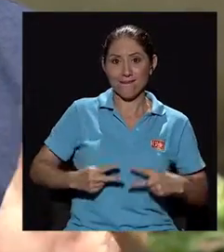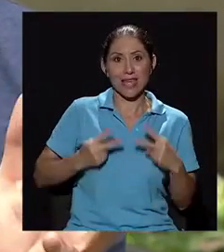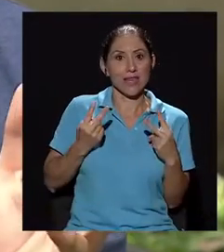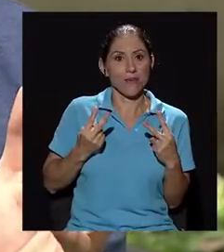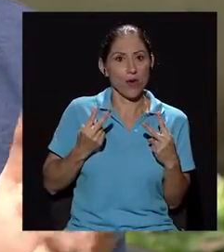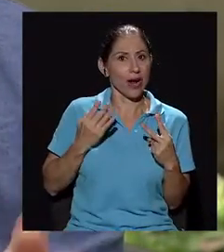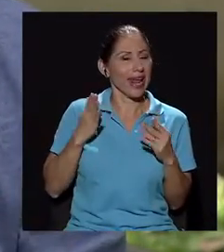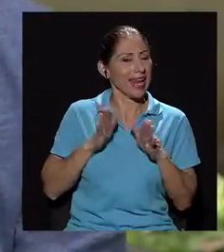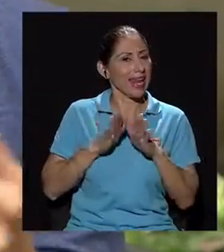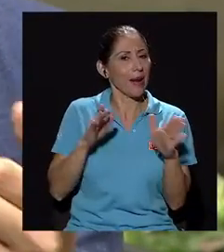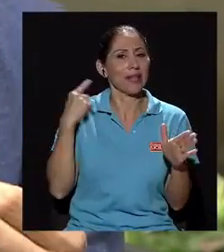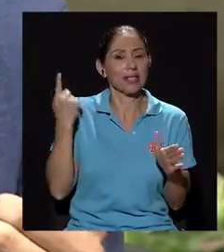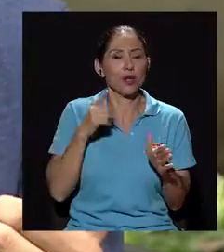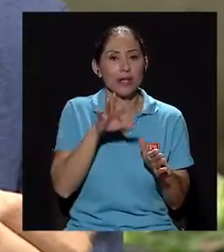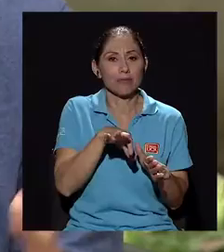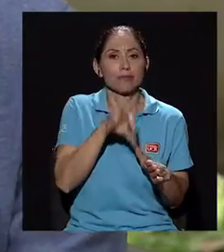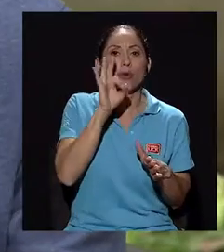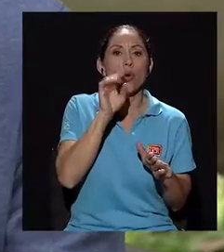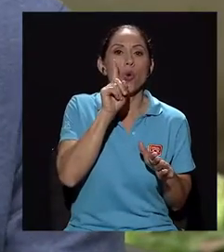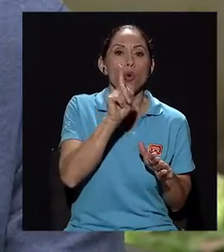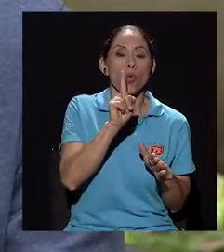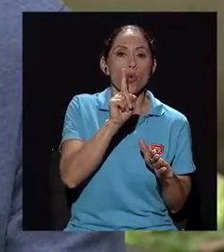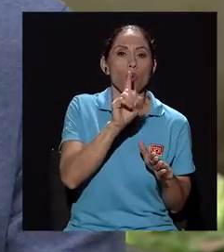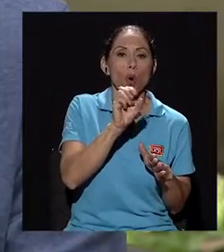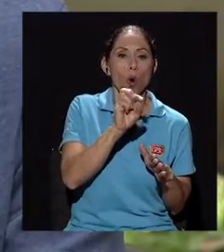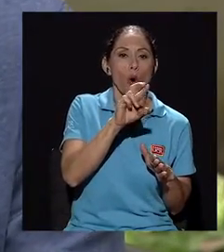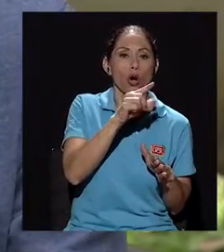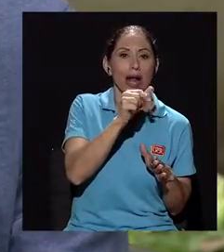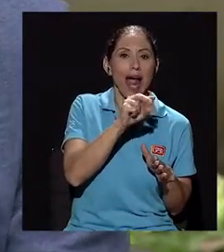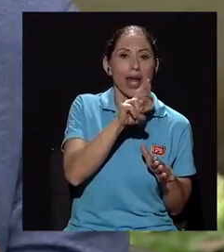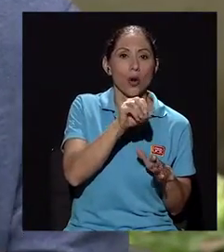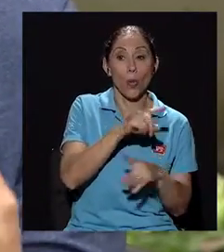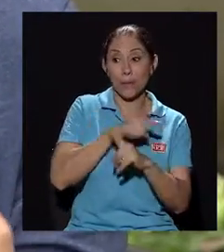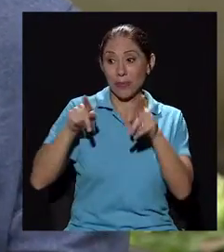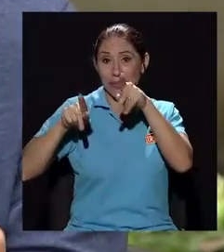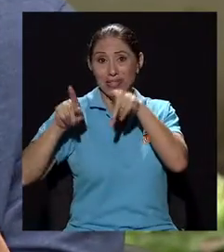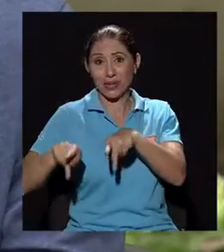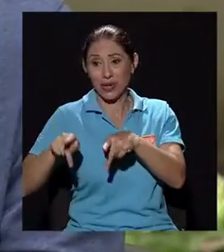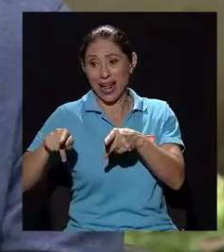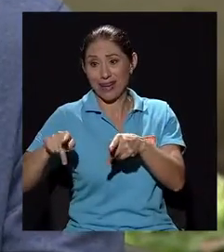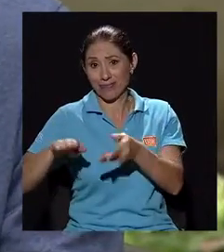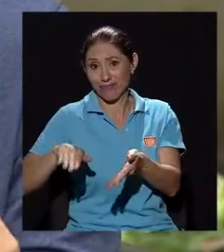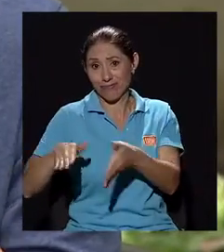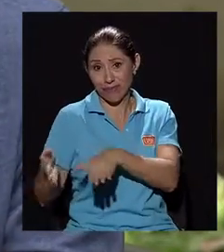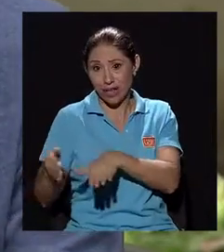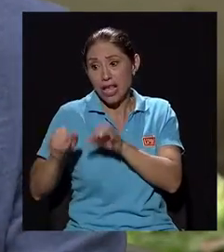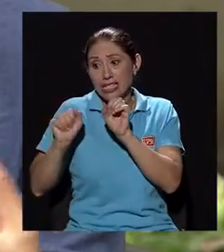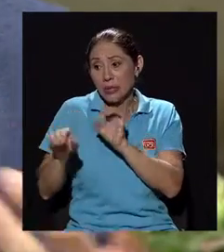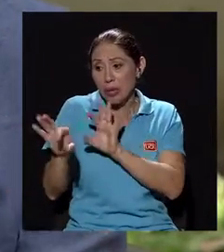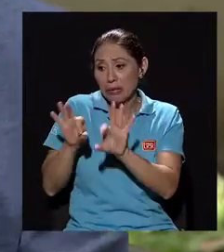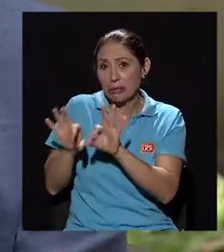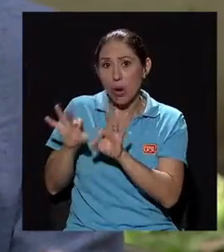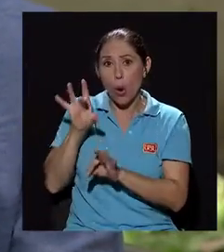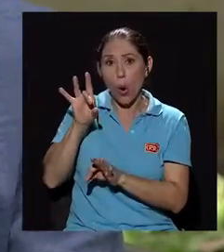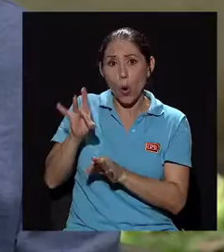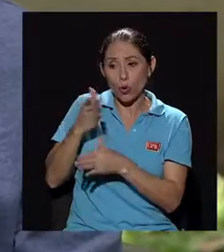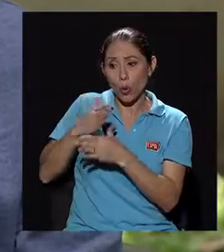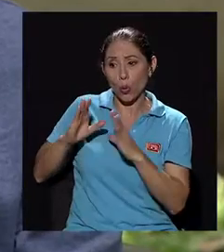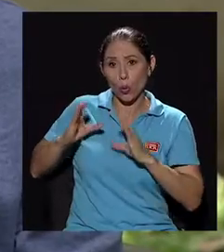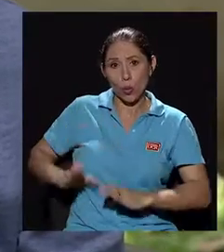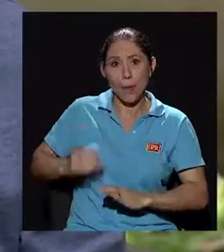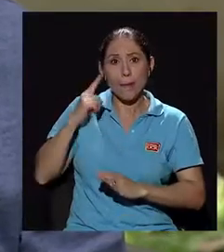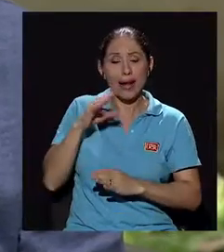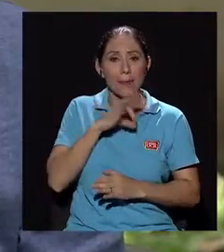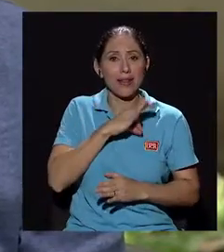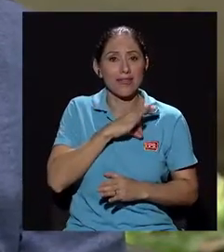un órgano. En cambio, de un donante cadavérico se pueden sacar hasta 8 órganos para beneficiar a 8 personas